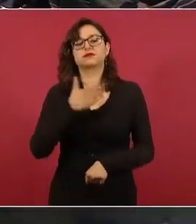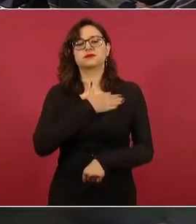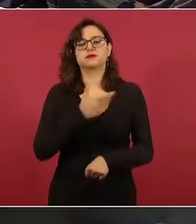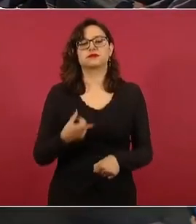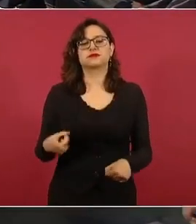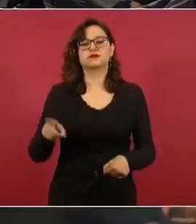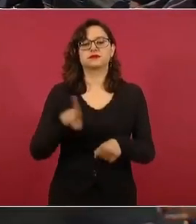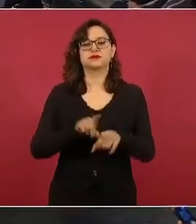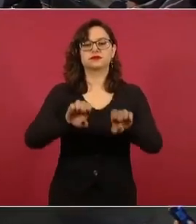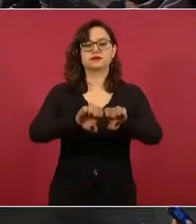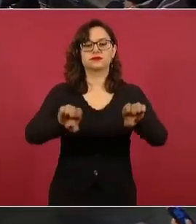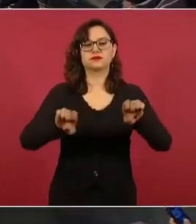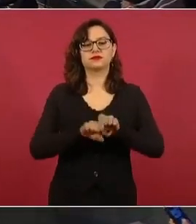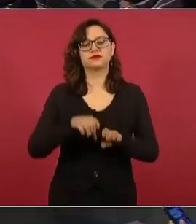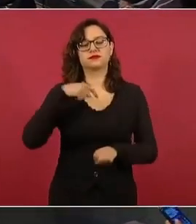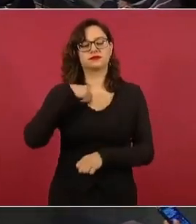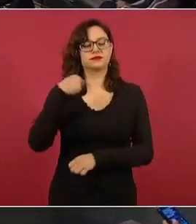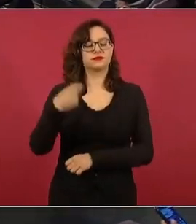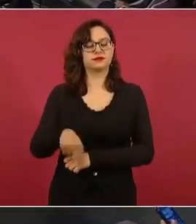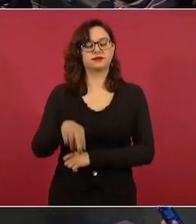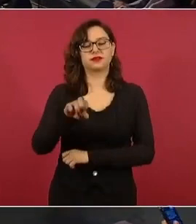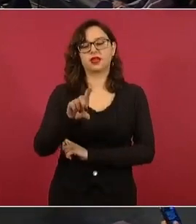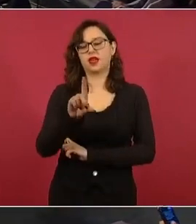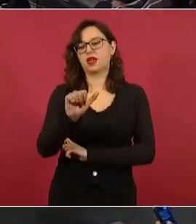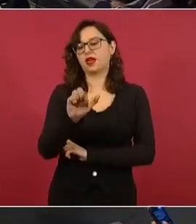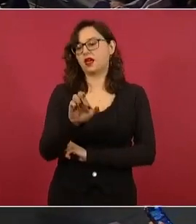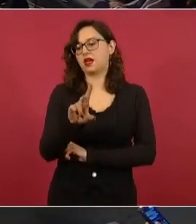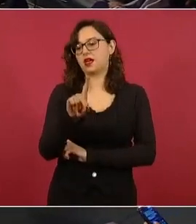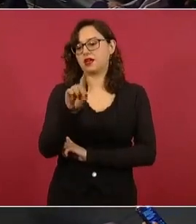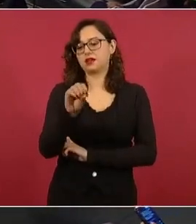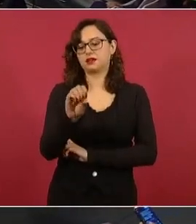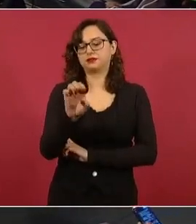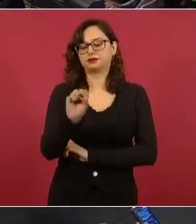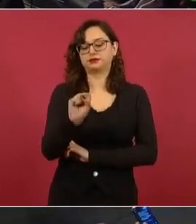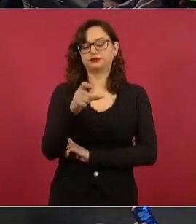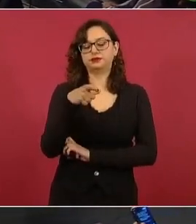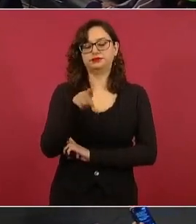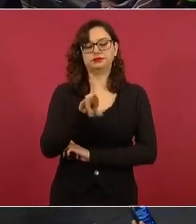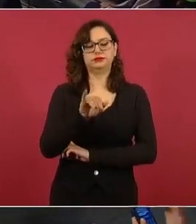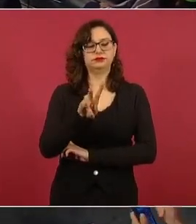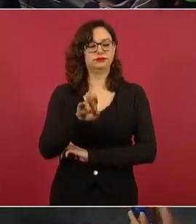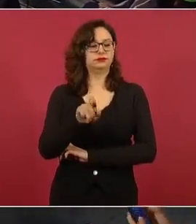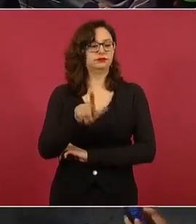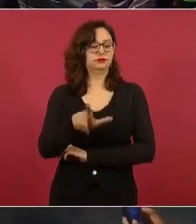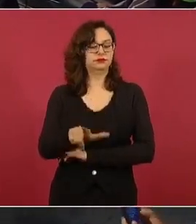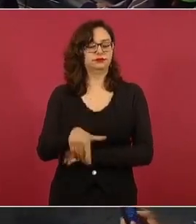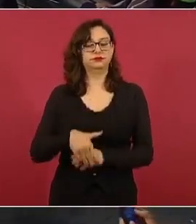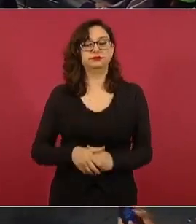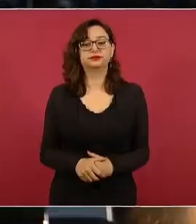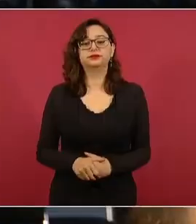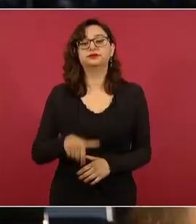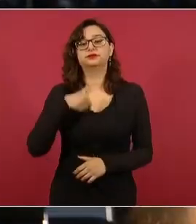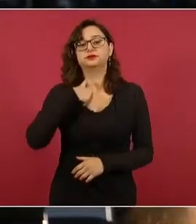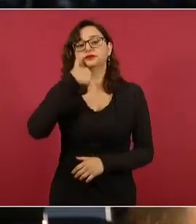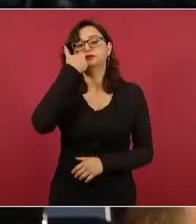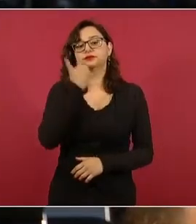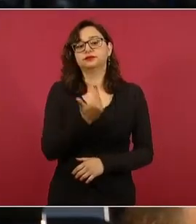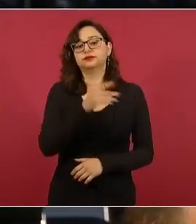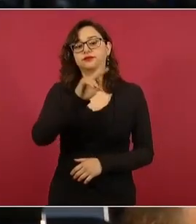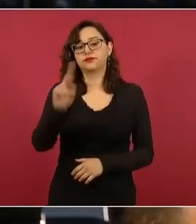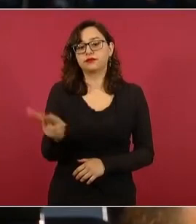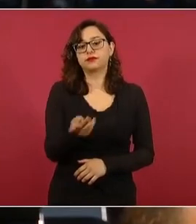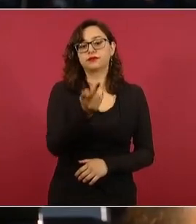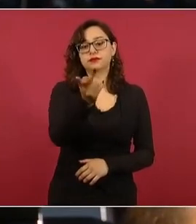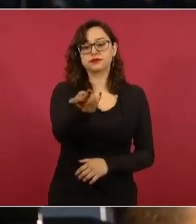Eduardo Esquivel Ancona, SDP Noticias. Yo quiero preguntarle, señor presidente, ¿qué está haciendo